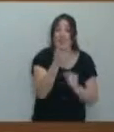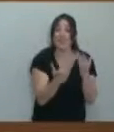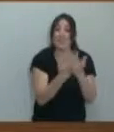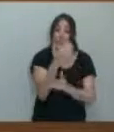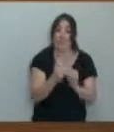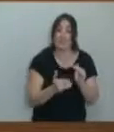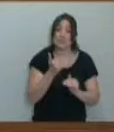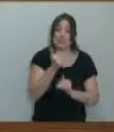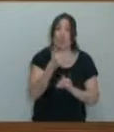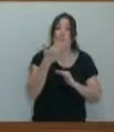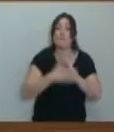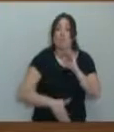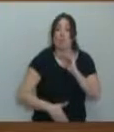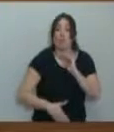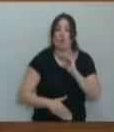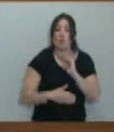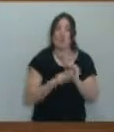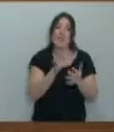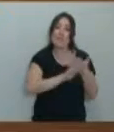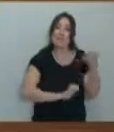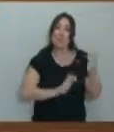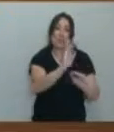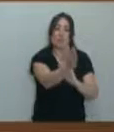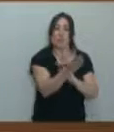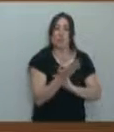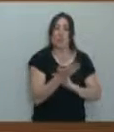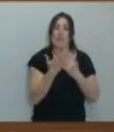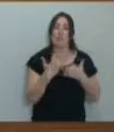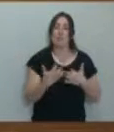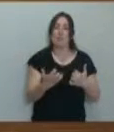ponga a disposición de esta Cámara ese informe del que ustedes disponen.